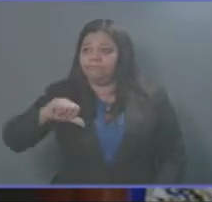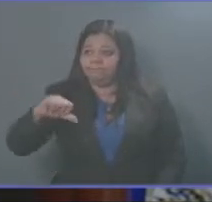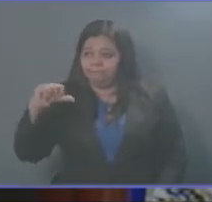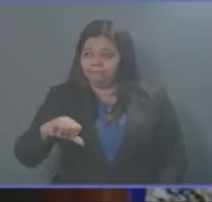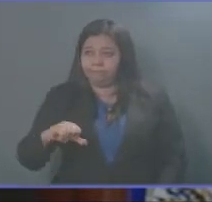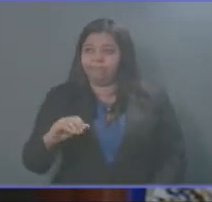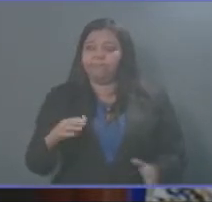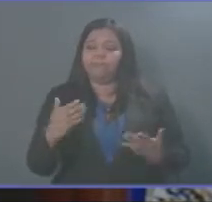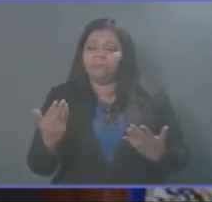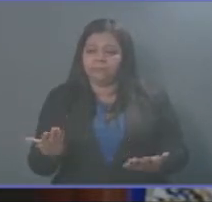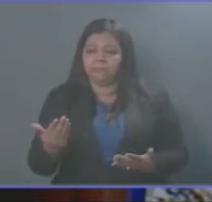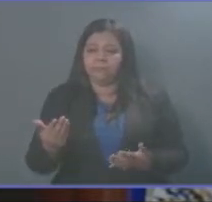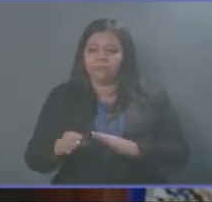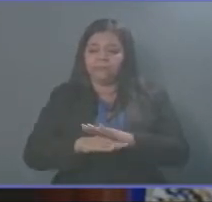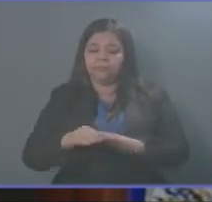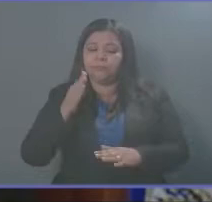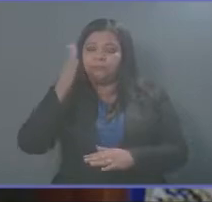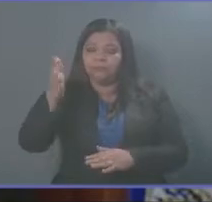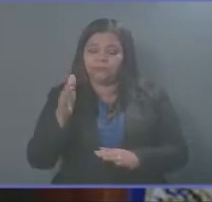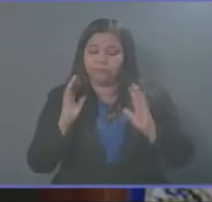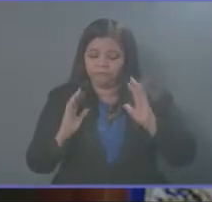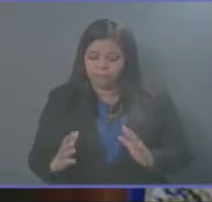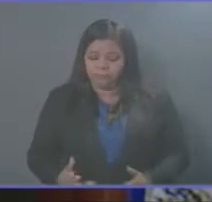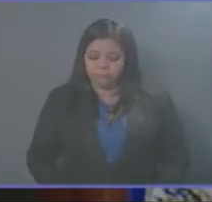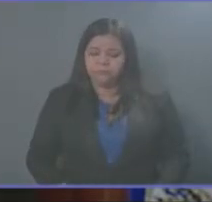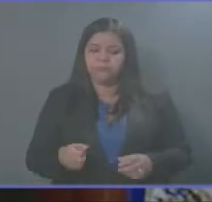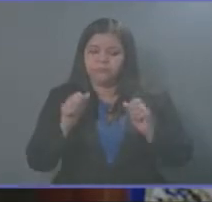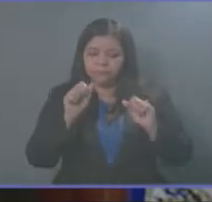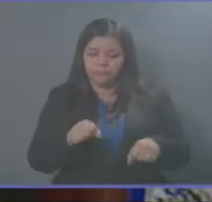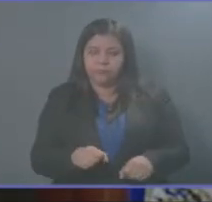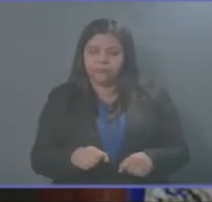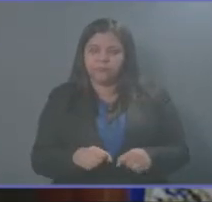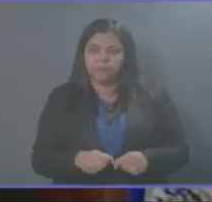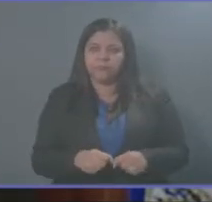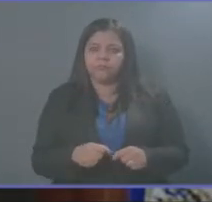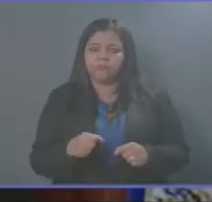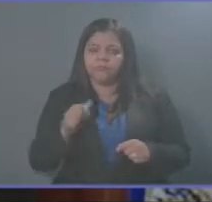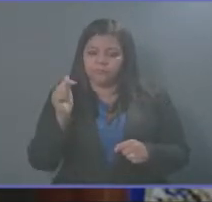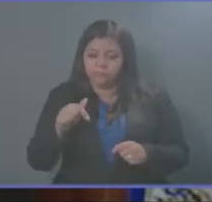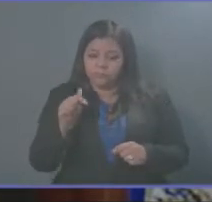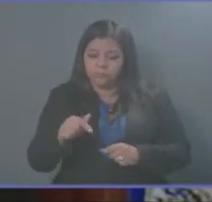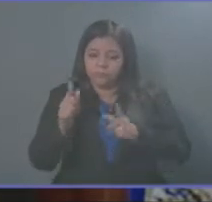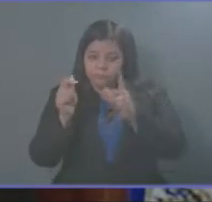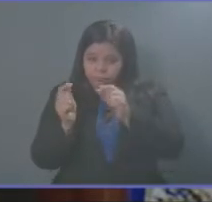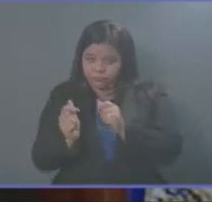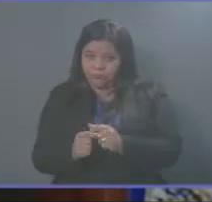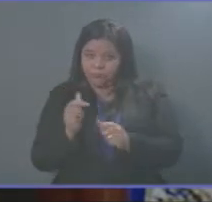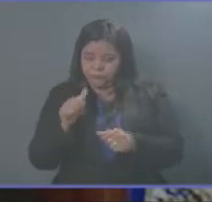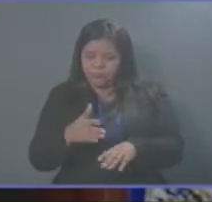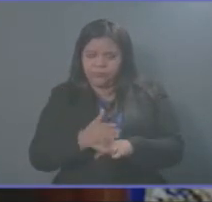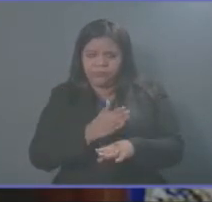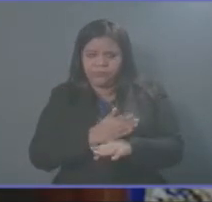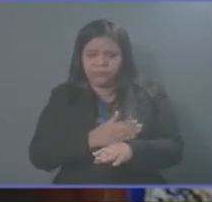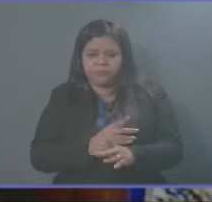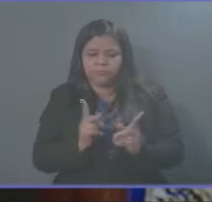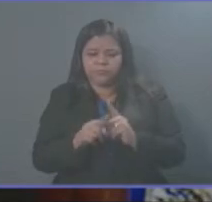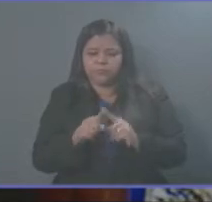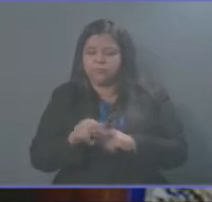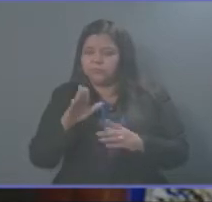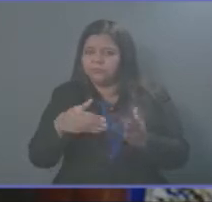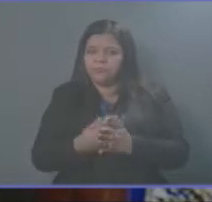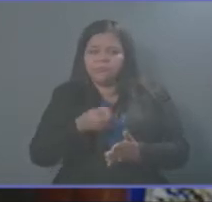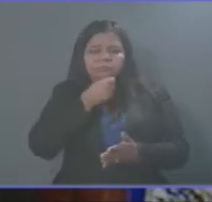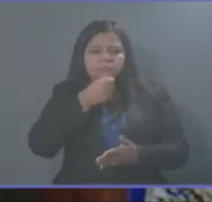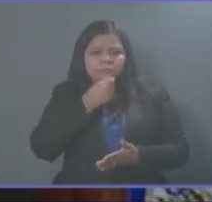para que en el futuro, después este gobierno venga e infle esa partida, así como ha estado inflando los gastos financieros,